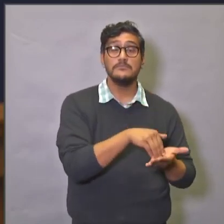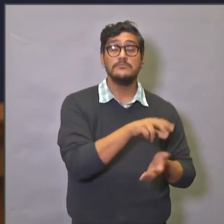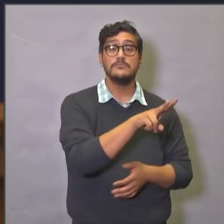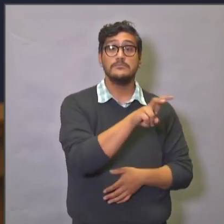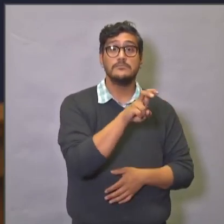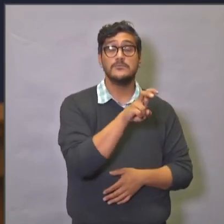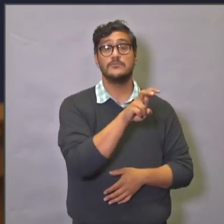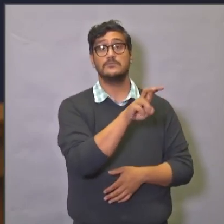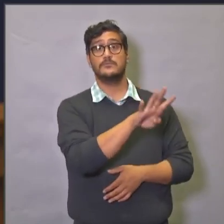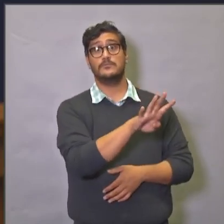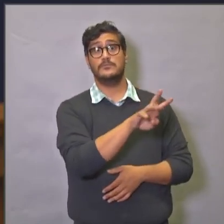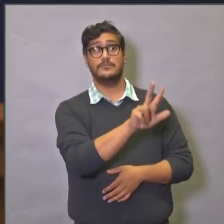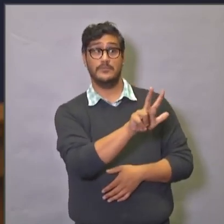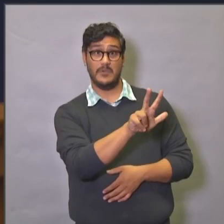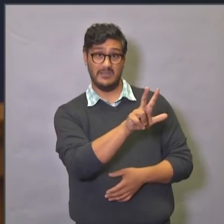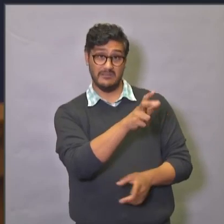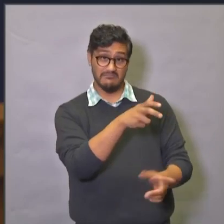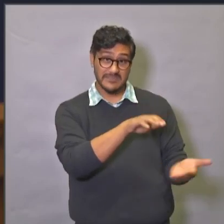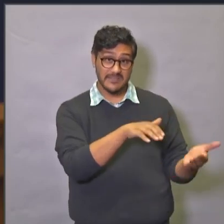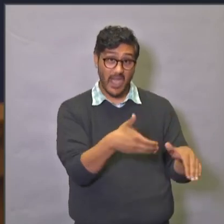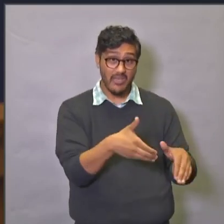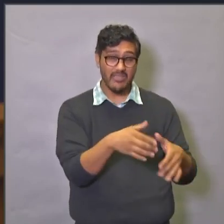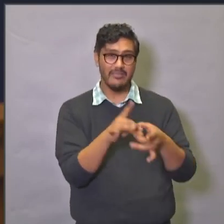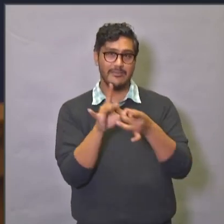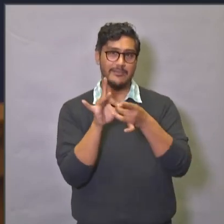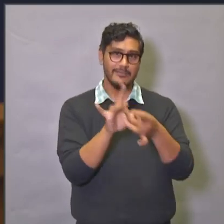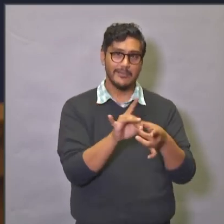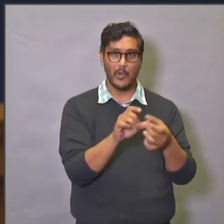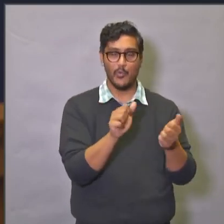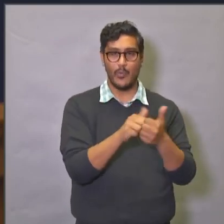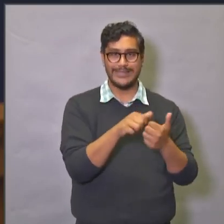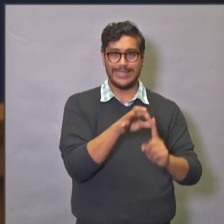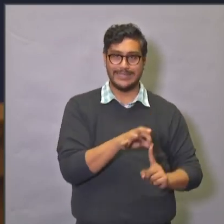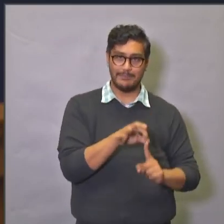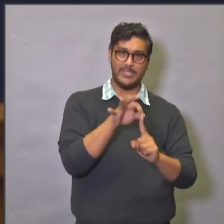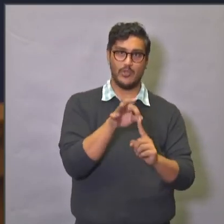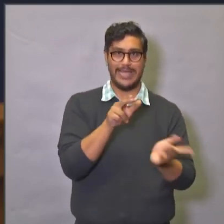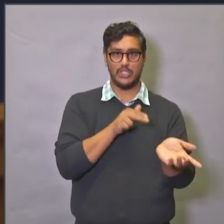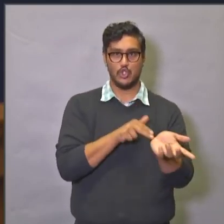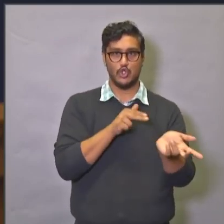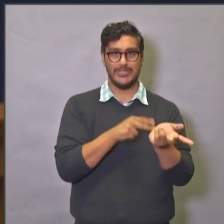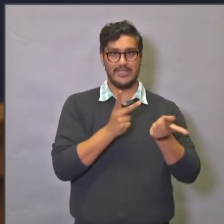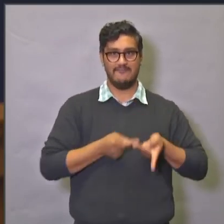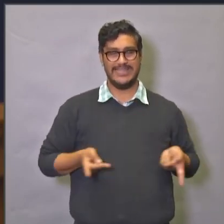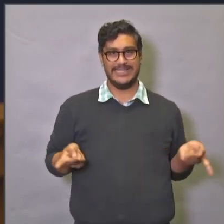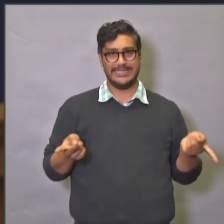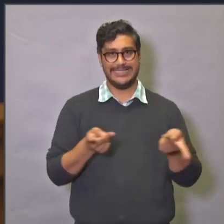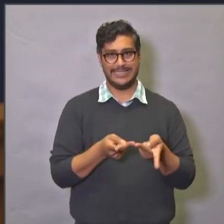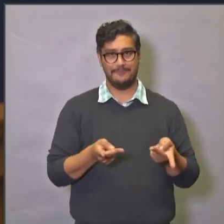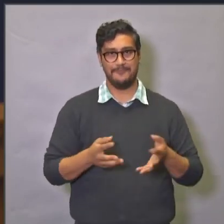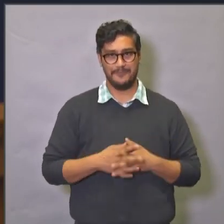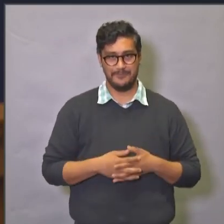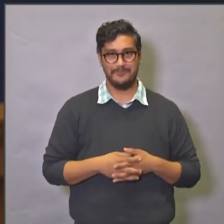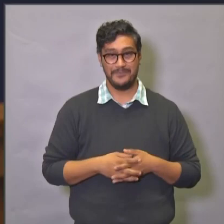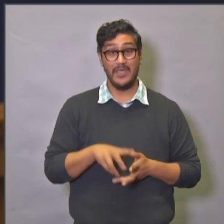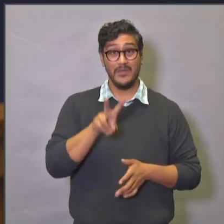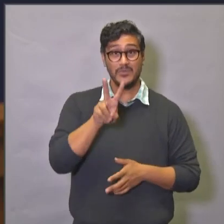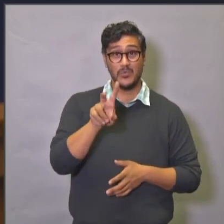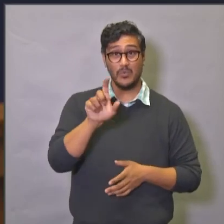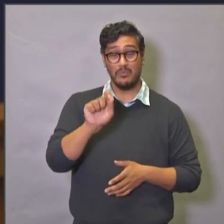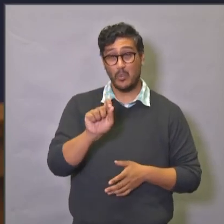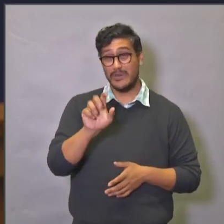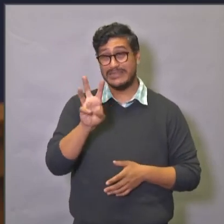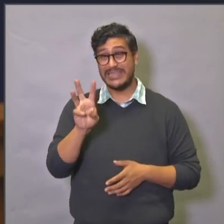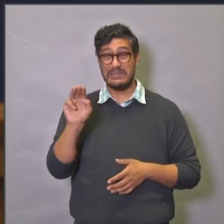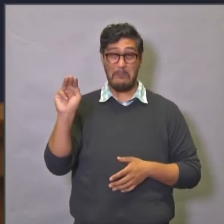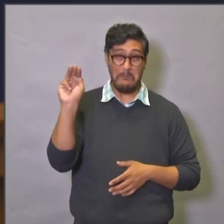2,543 fallecimientos están relacionados con centros de enfermería especializada. Más de 2.6